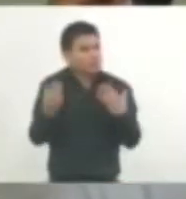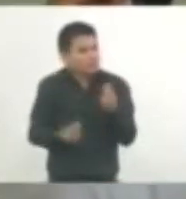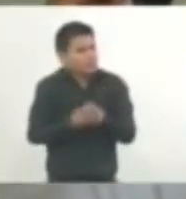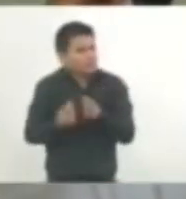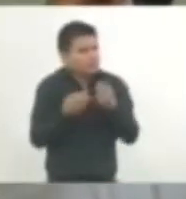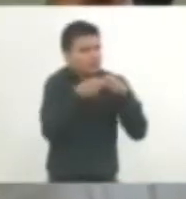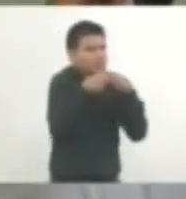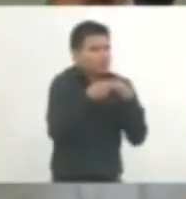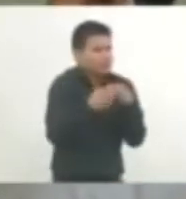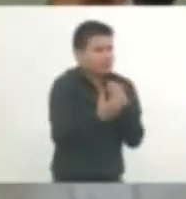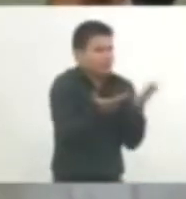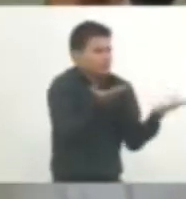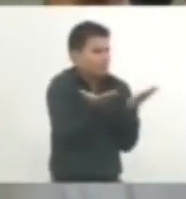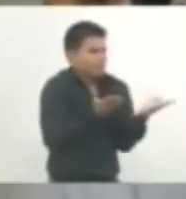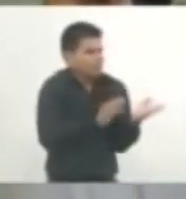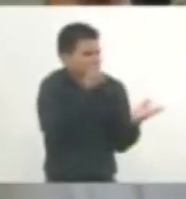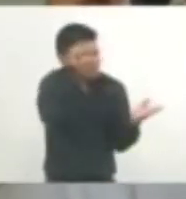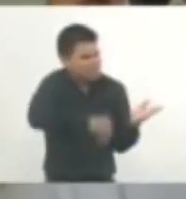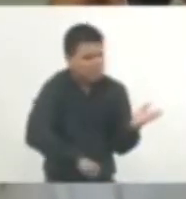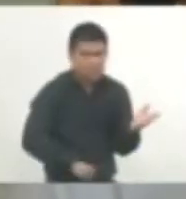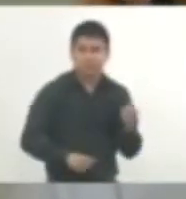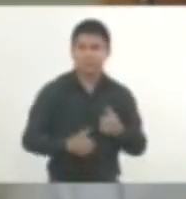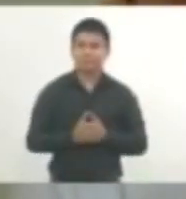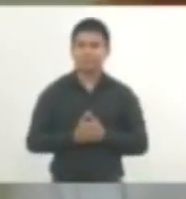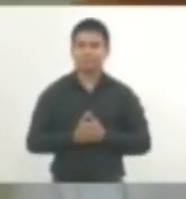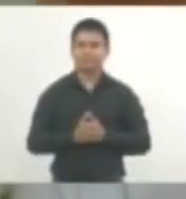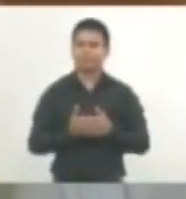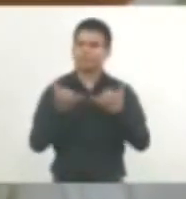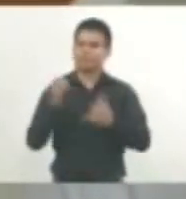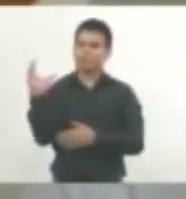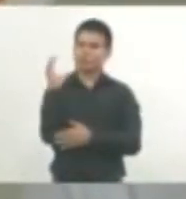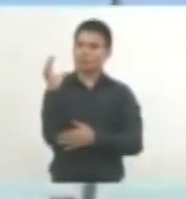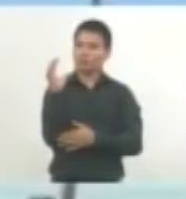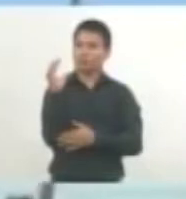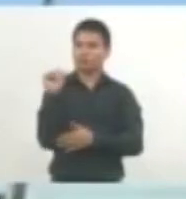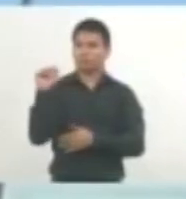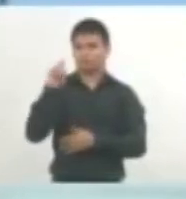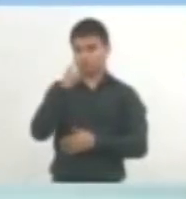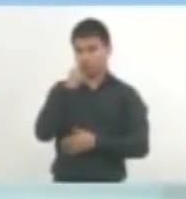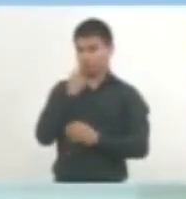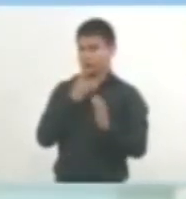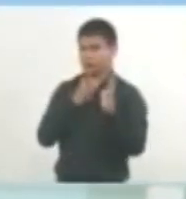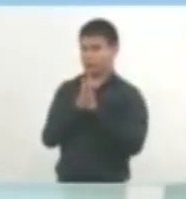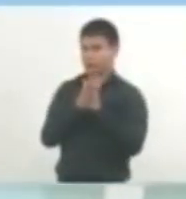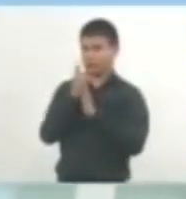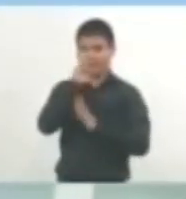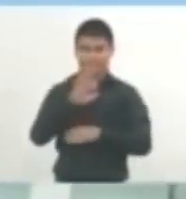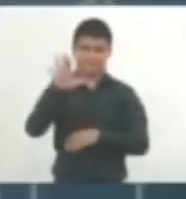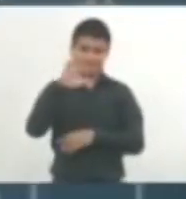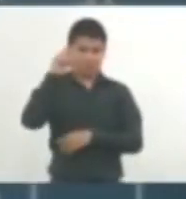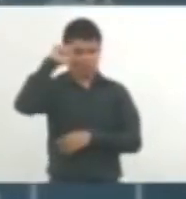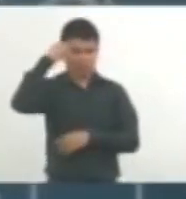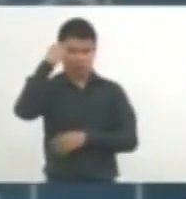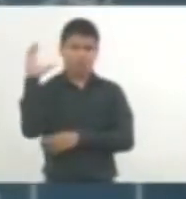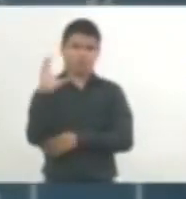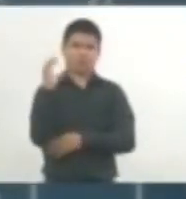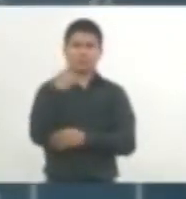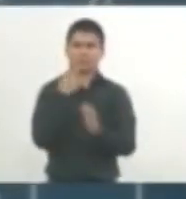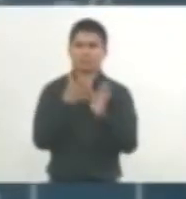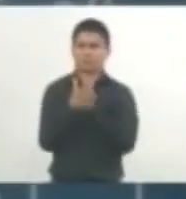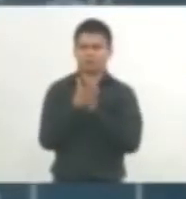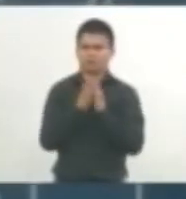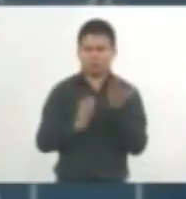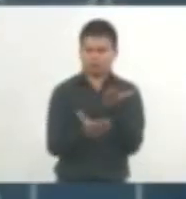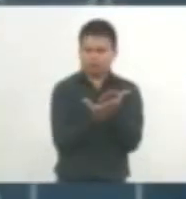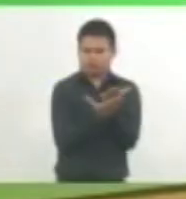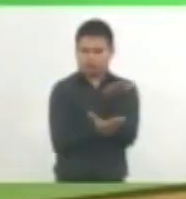el gobernador del departamento del Atlántico señaló que el Estado colombiano tiene todas las herramientas y argumentos de peso para defenderse ante tribunales